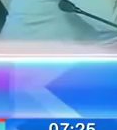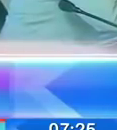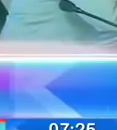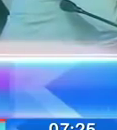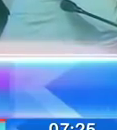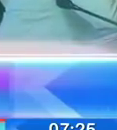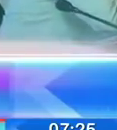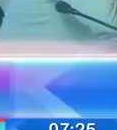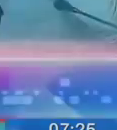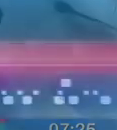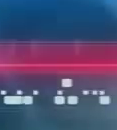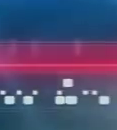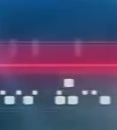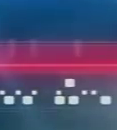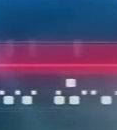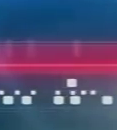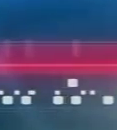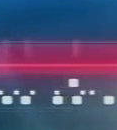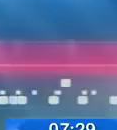Ya venimos.